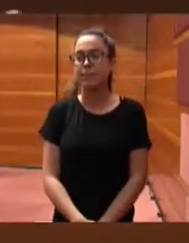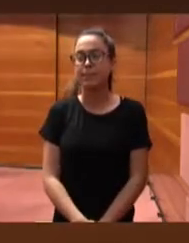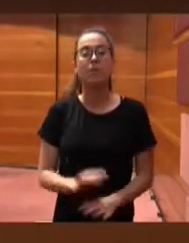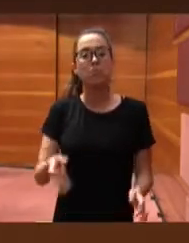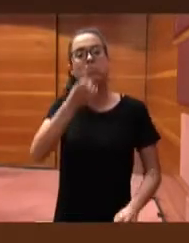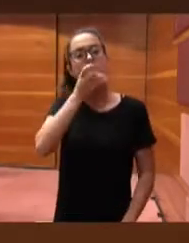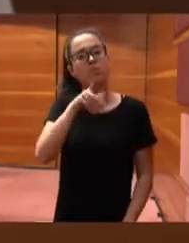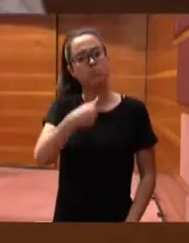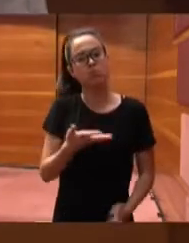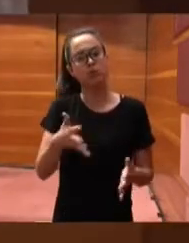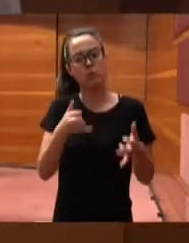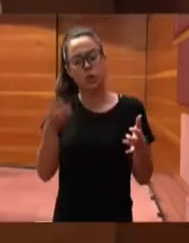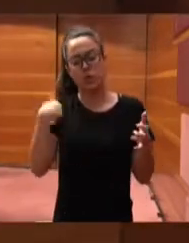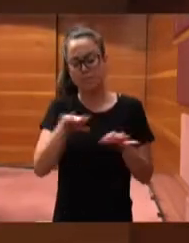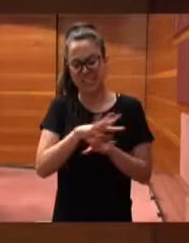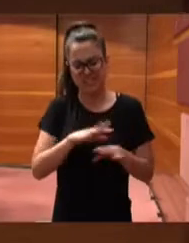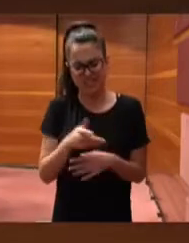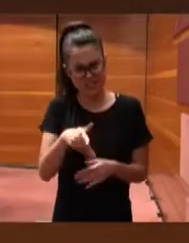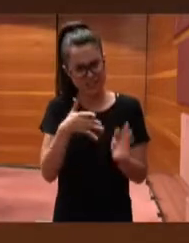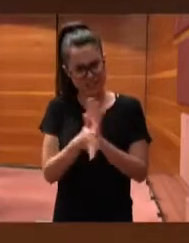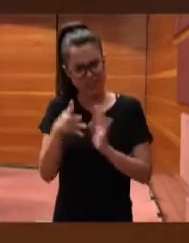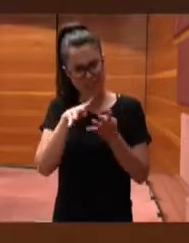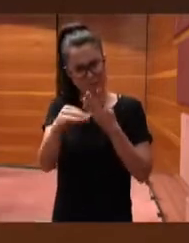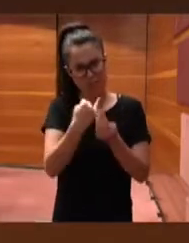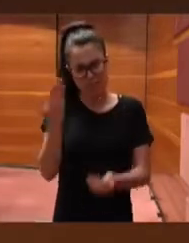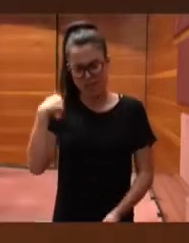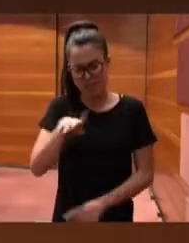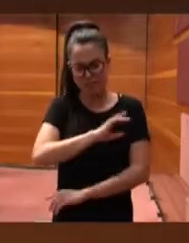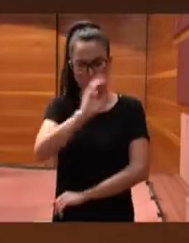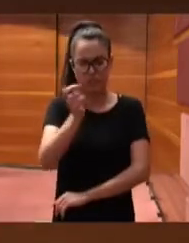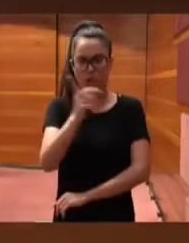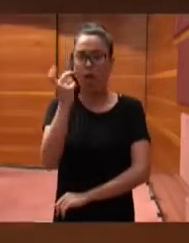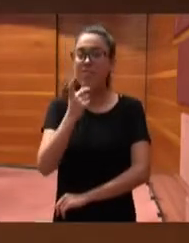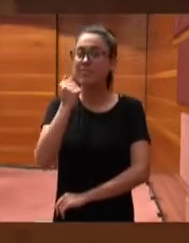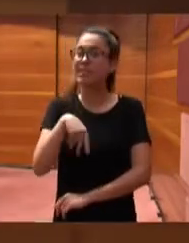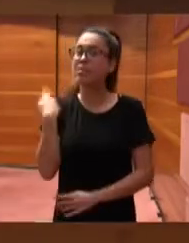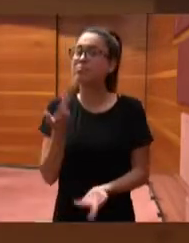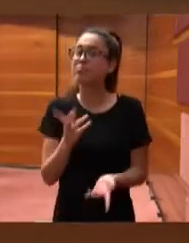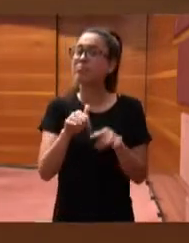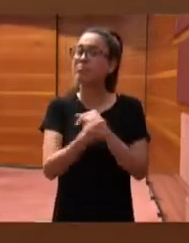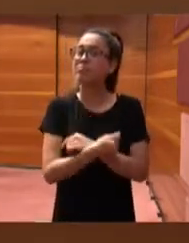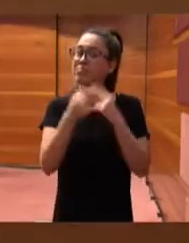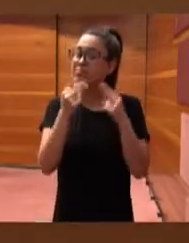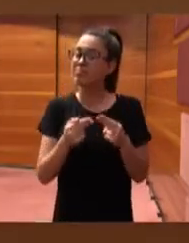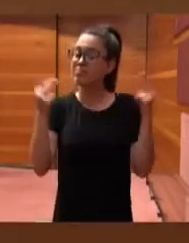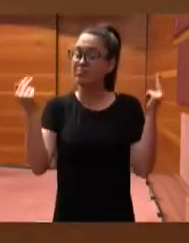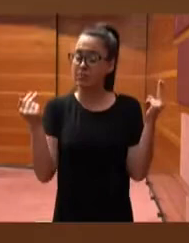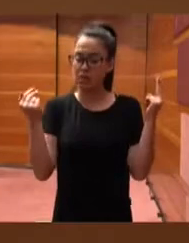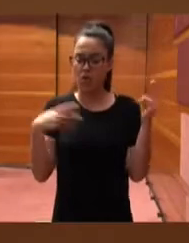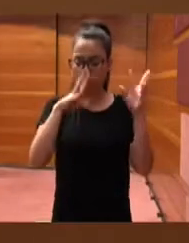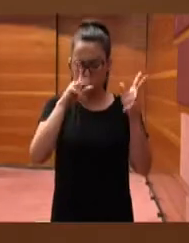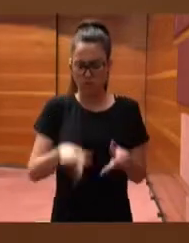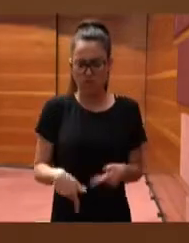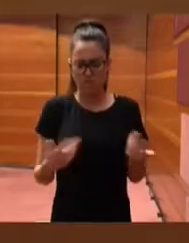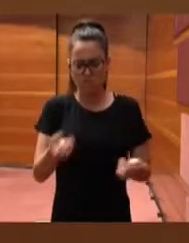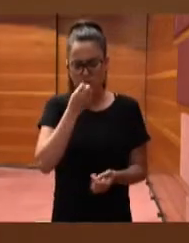conseguido. ¿Hemos llegado al final? No. Antes he dicho que importa mucho rendir cuentas. El mero presupuesto y la mera contratación no vale. Hay que poner